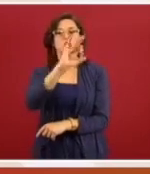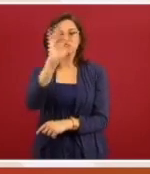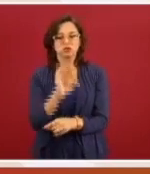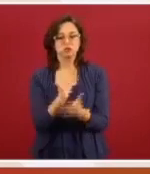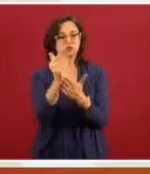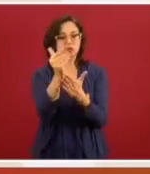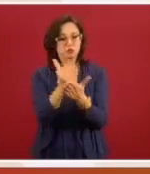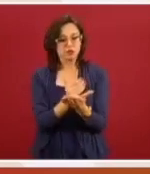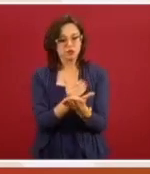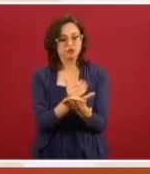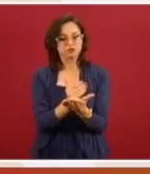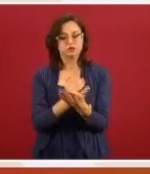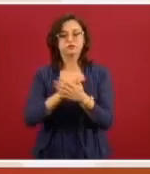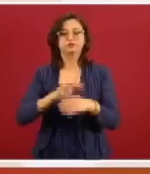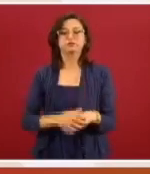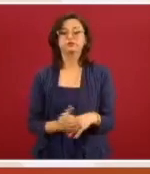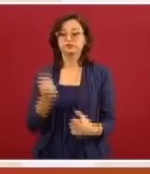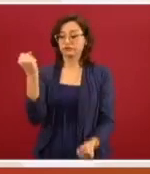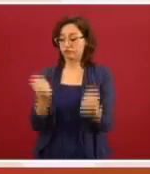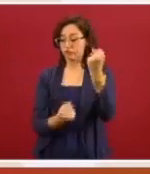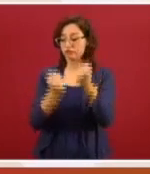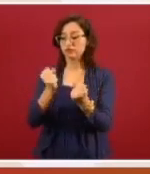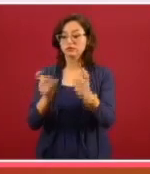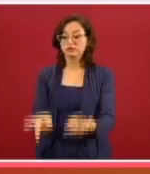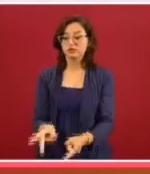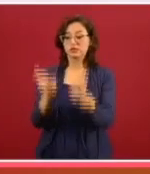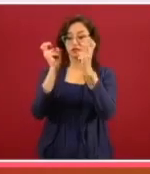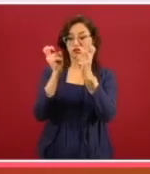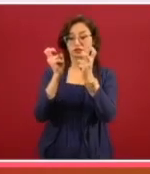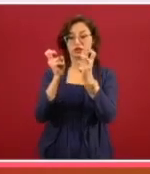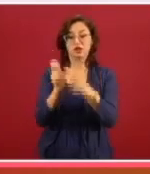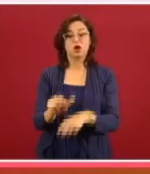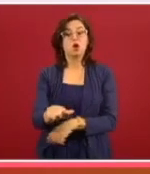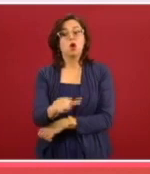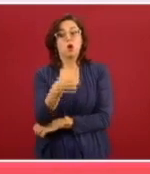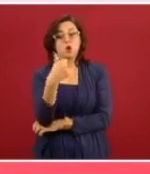25.8%, el robo de vehículo en